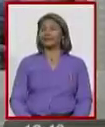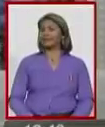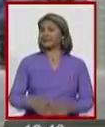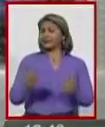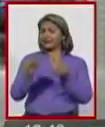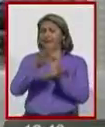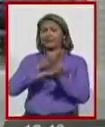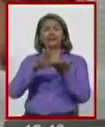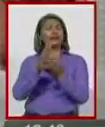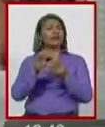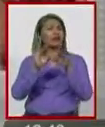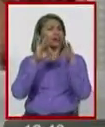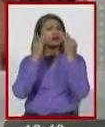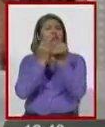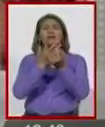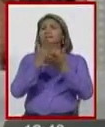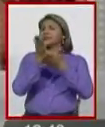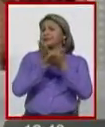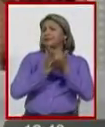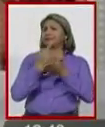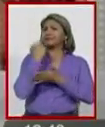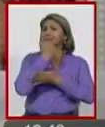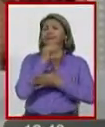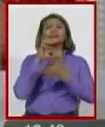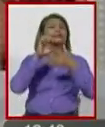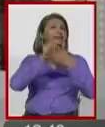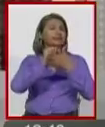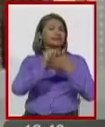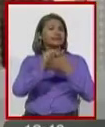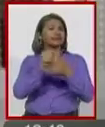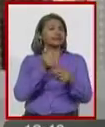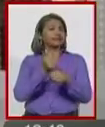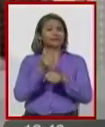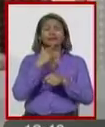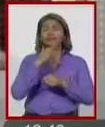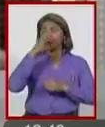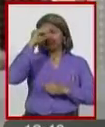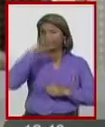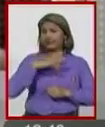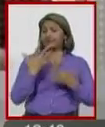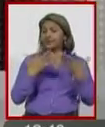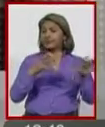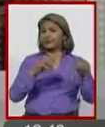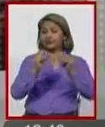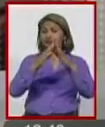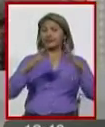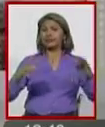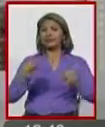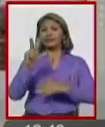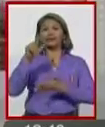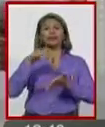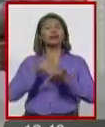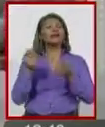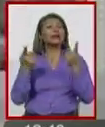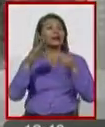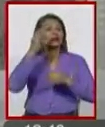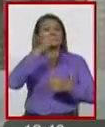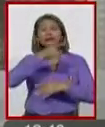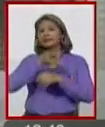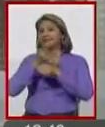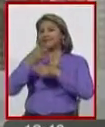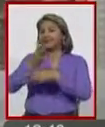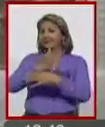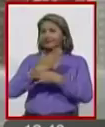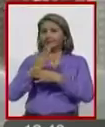Tras una pelea familiar, un hombre perdió parte de la boca al ser mordido por su agresor. El hecho se registró en una vivienda del Plan 3000 cuando